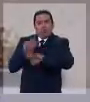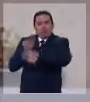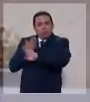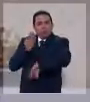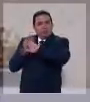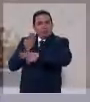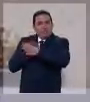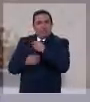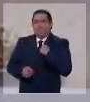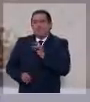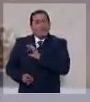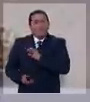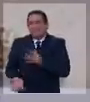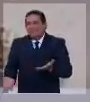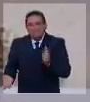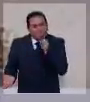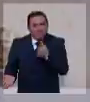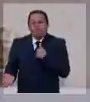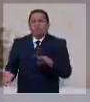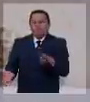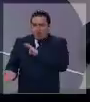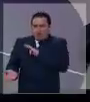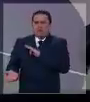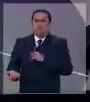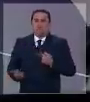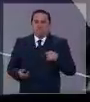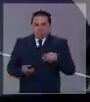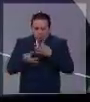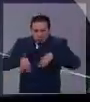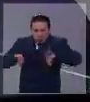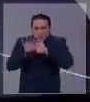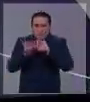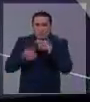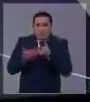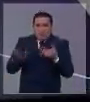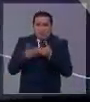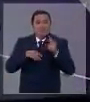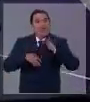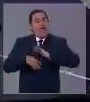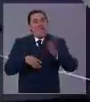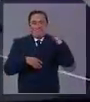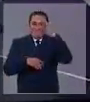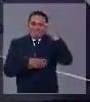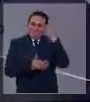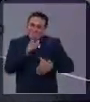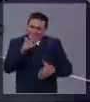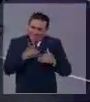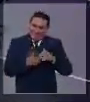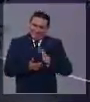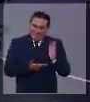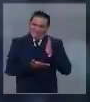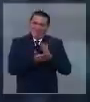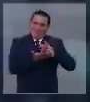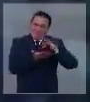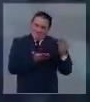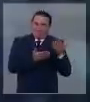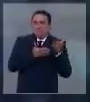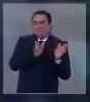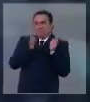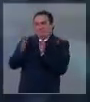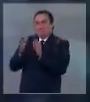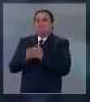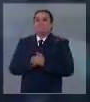alto nivel es hoy lo más importante. Tiempo, candidato Anaya, gracias. Candidato López Obrador, usted escribió en este libro que a diferencia